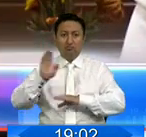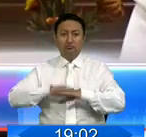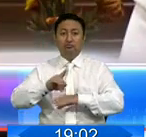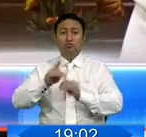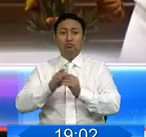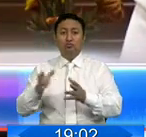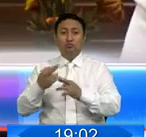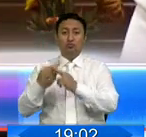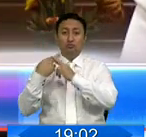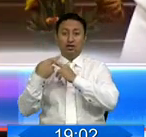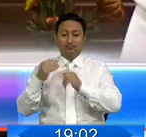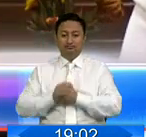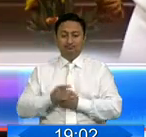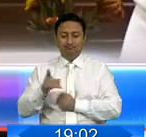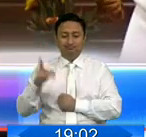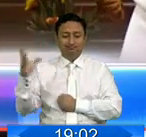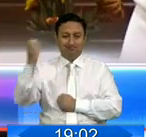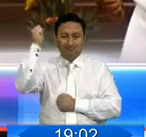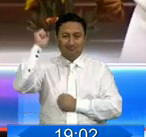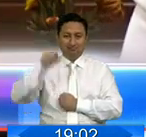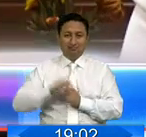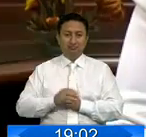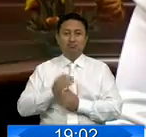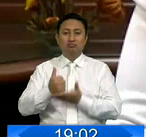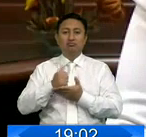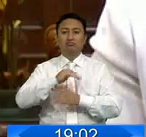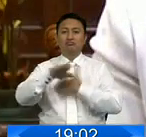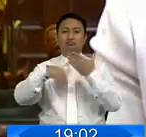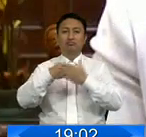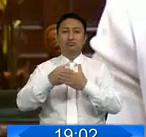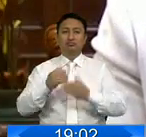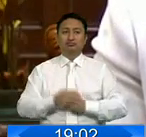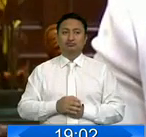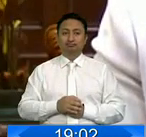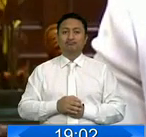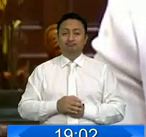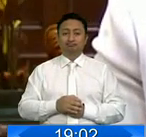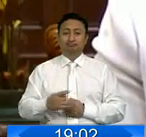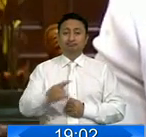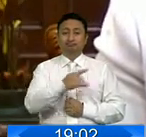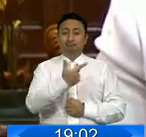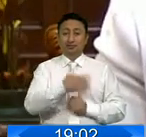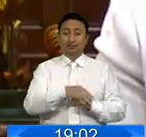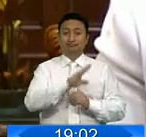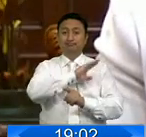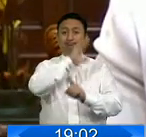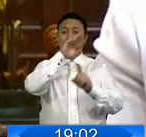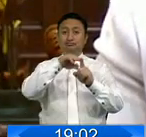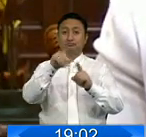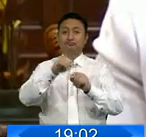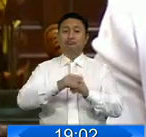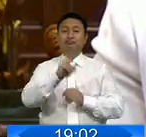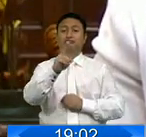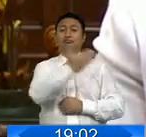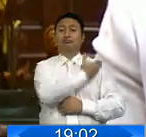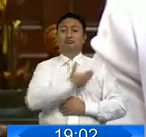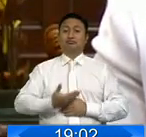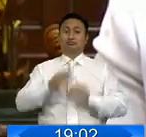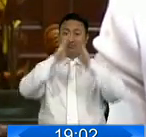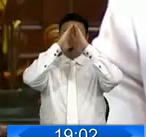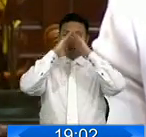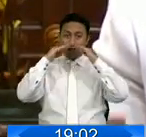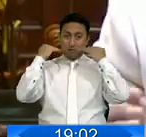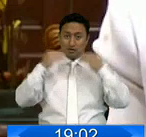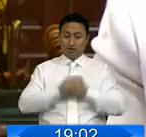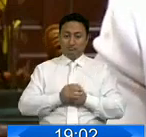y el mayor de los éxitos en beneficio de todos los ecuatorianos. Así, con este mensaje en video, la vicepresidenta María Alejandra